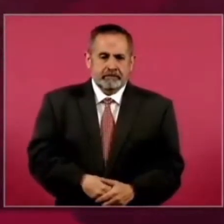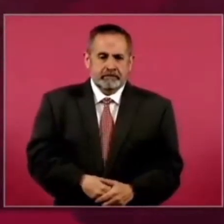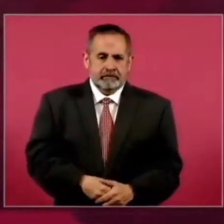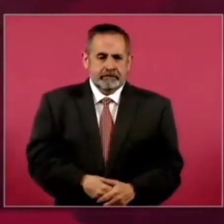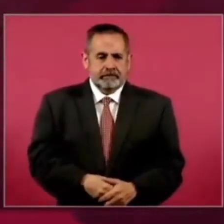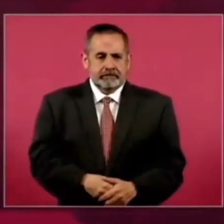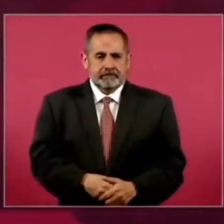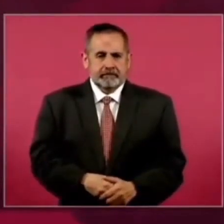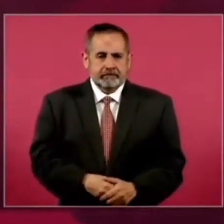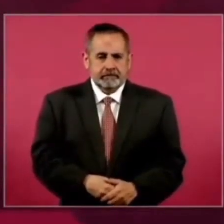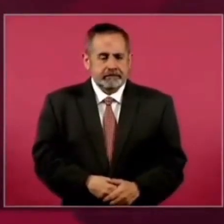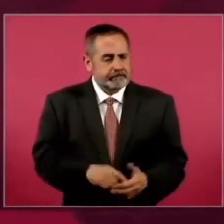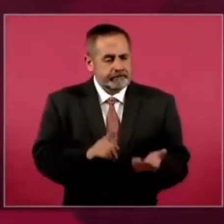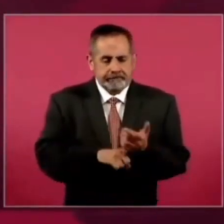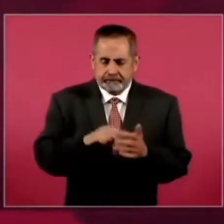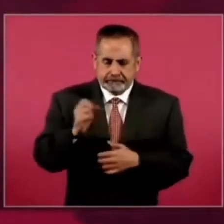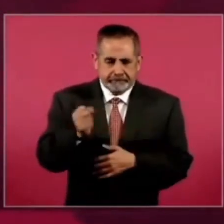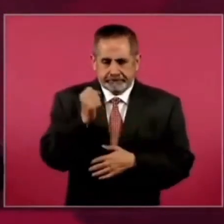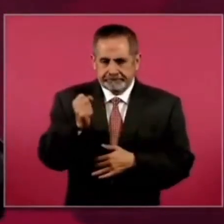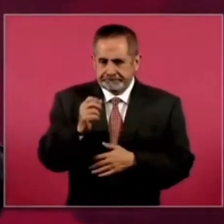Afortunadamente, ya pasó